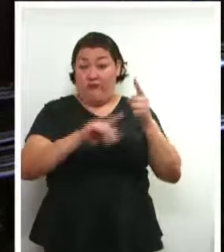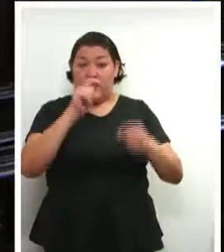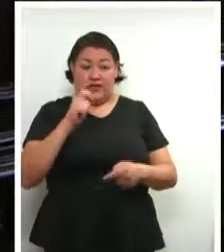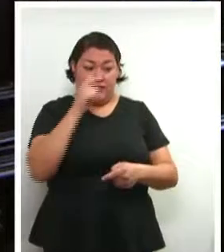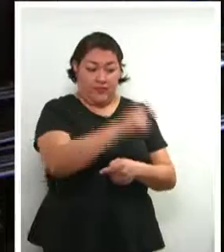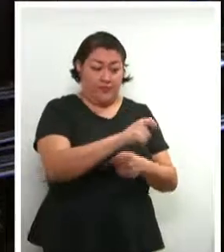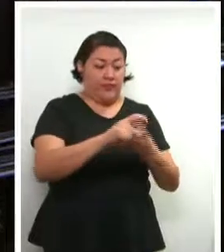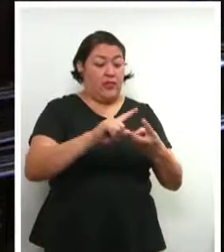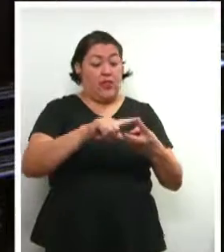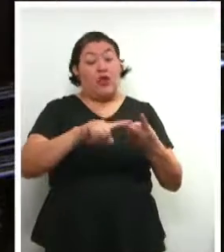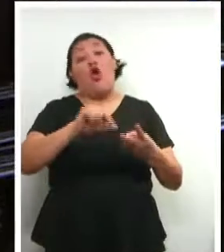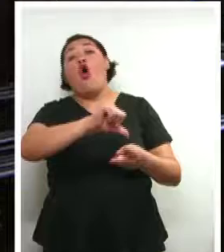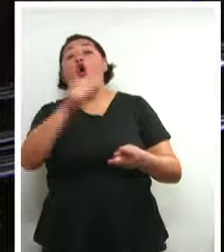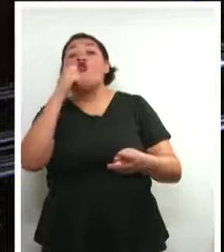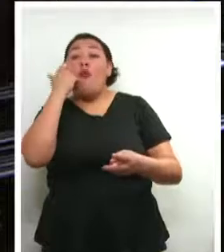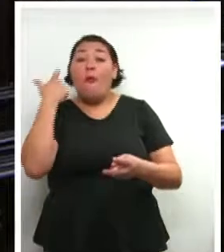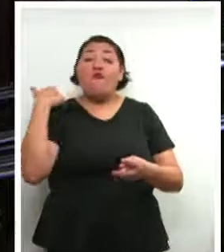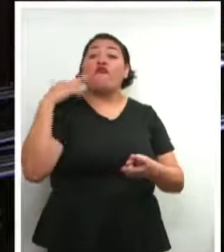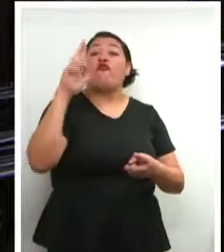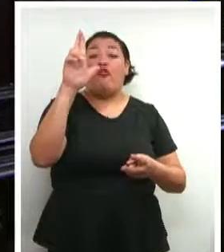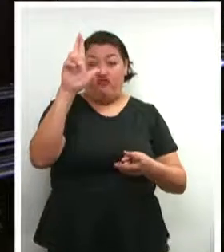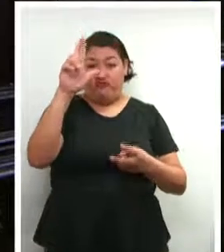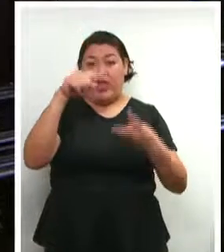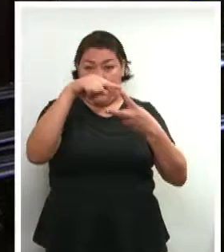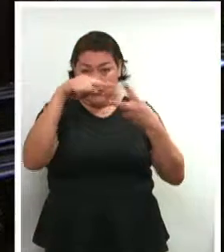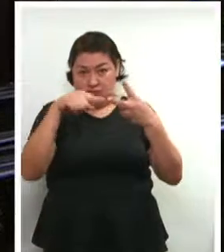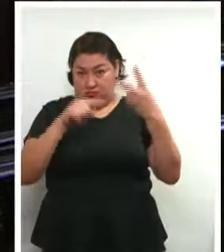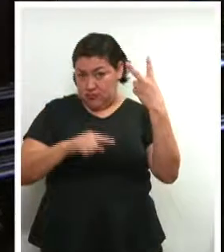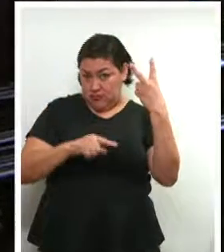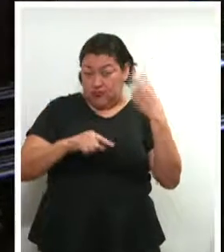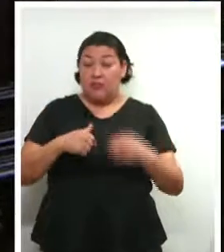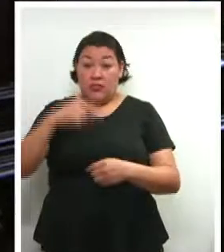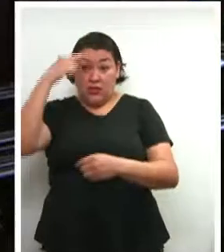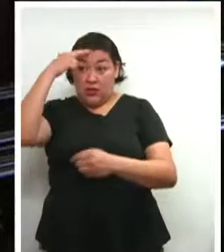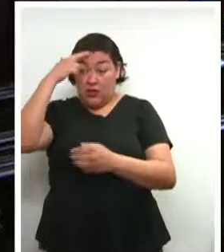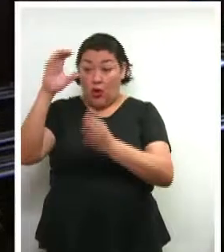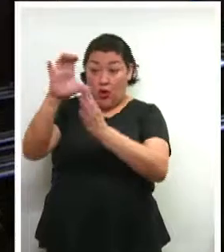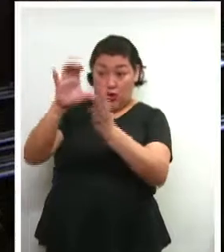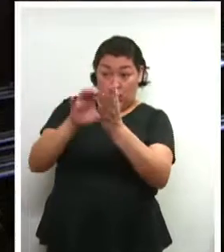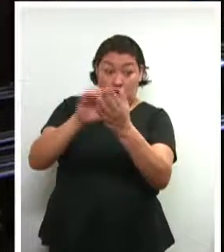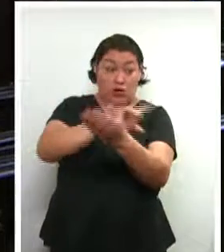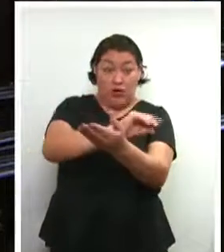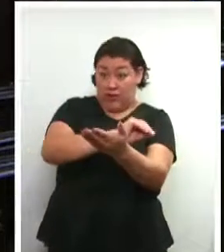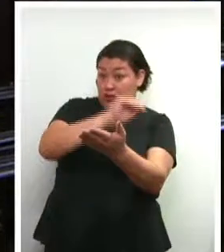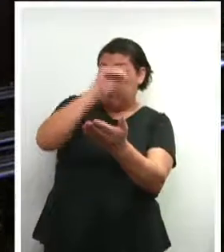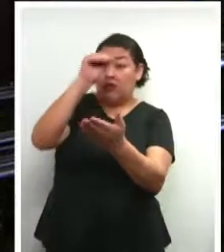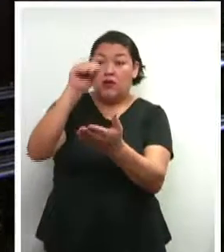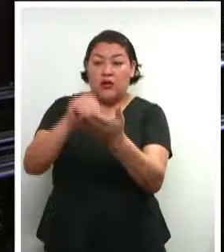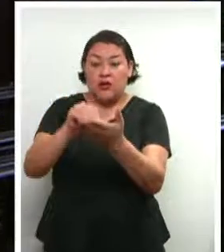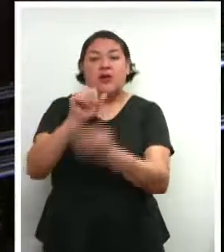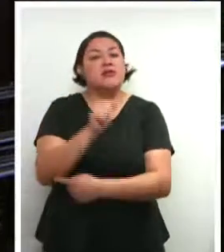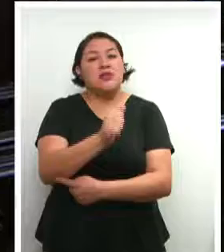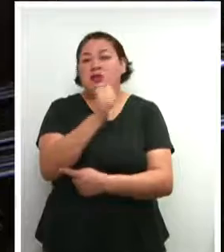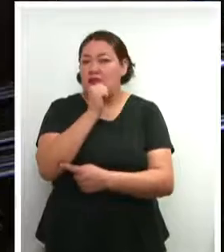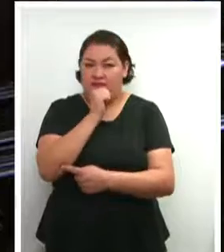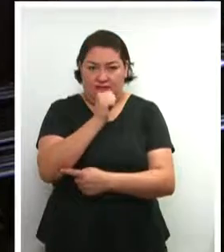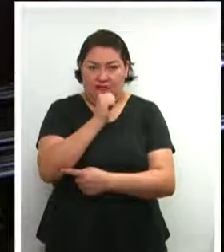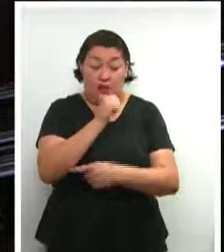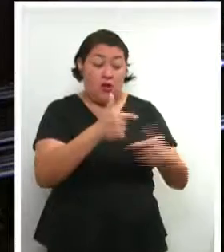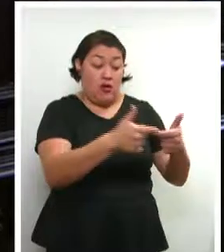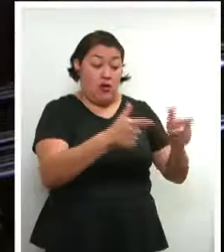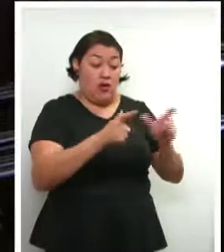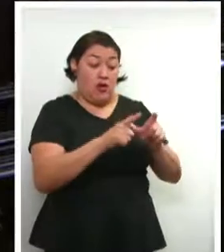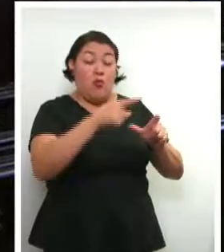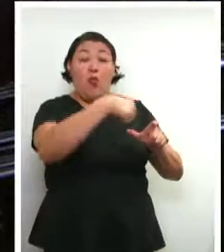o voluntarios. Si bien la Carta Magna todavía no ha tenido bien a integrar al H Cuerpo de Bomberos como un organismo autónomo